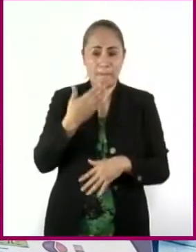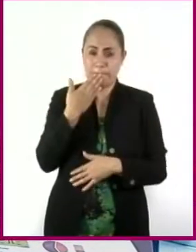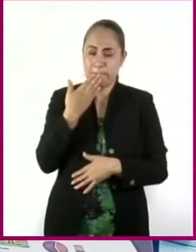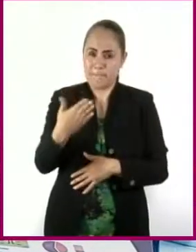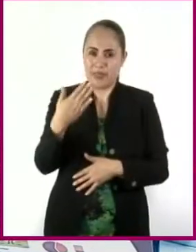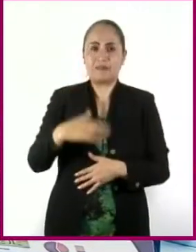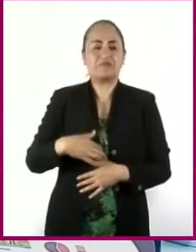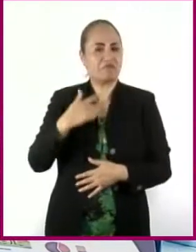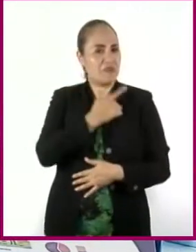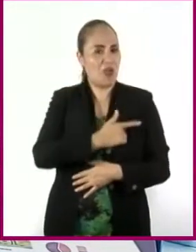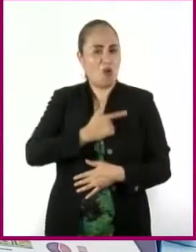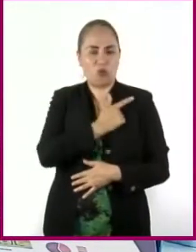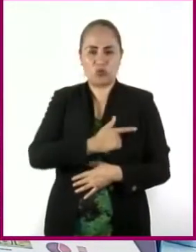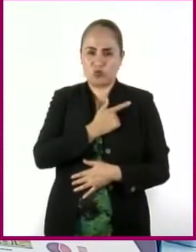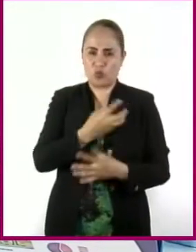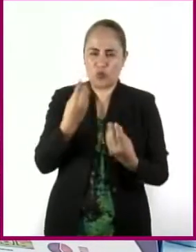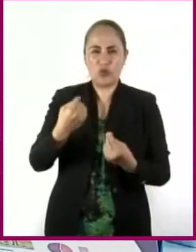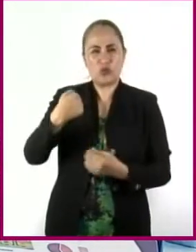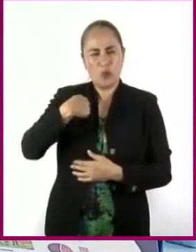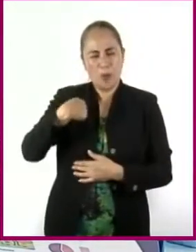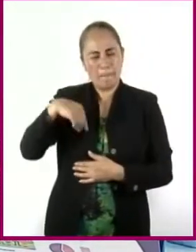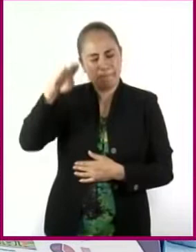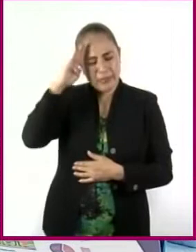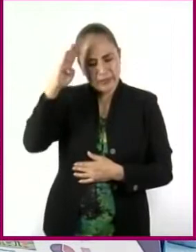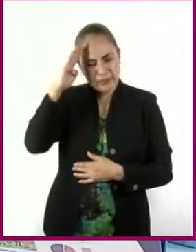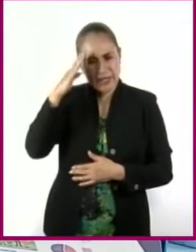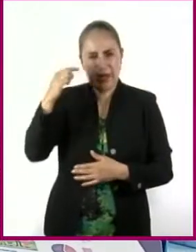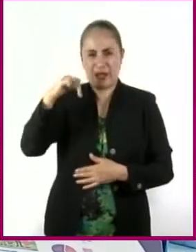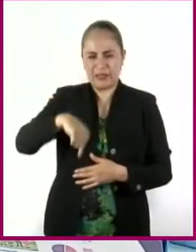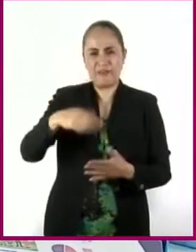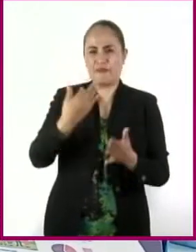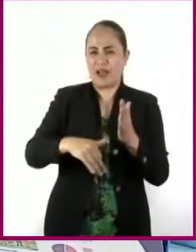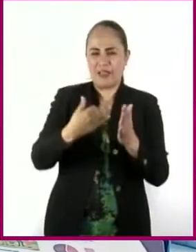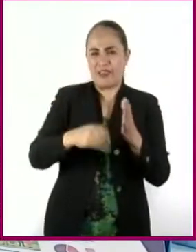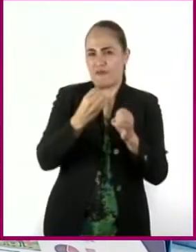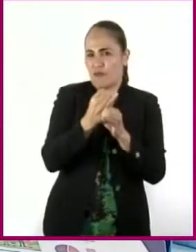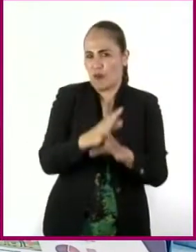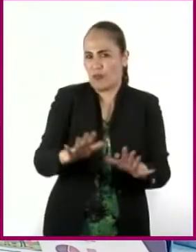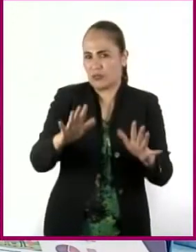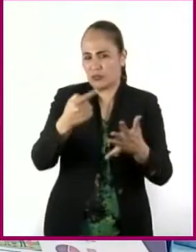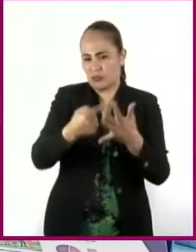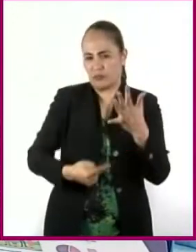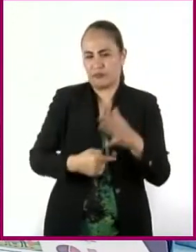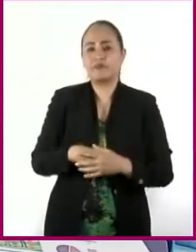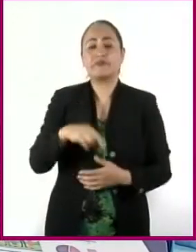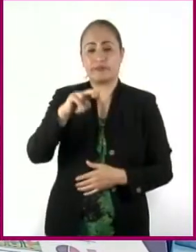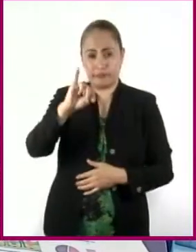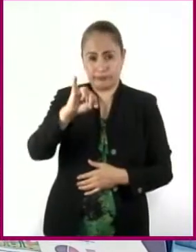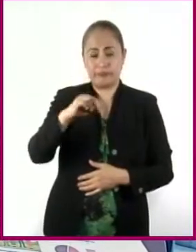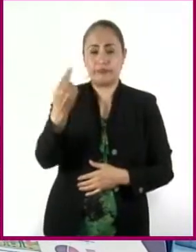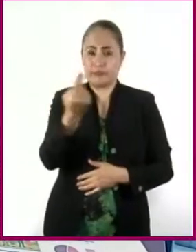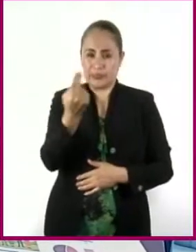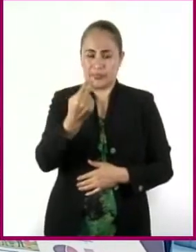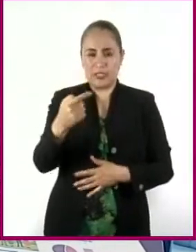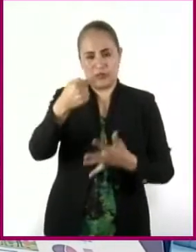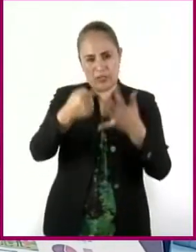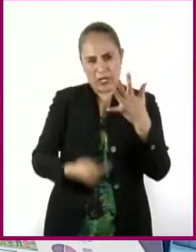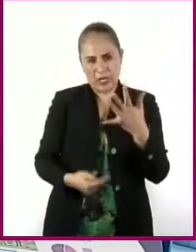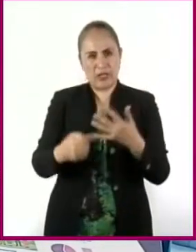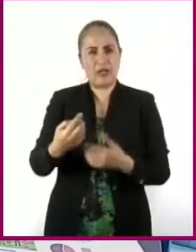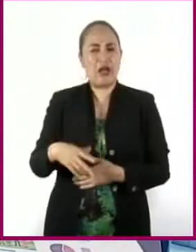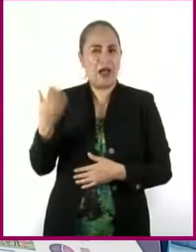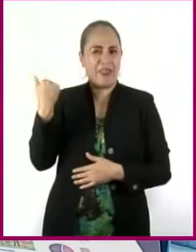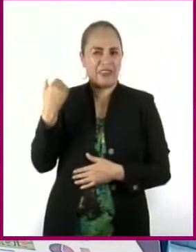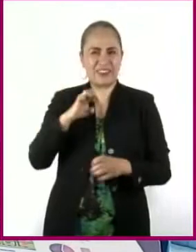me gustó mucho. Me hizo reflexionar sobre lo que falta en el reportaje. Muy bien. Necesitamos platicar sobre lo que escuchamos